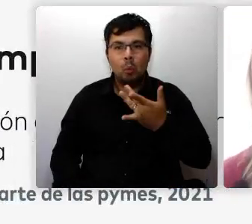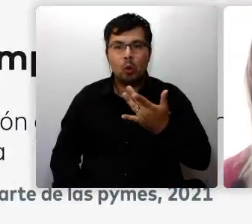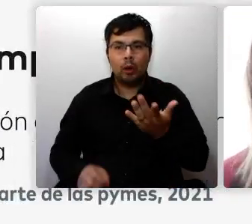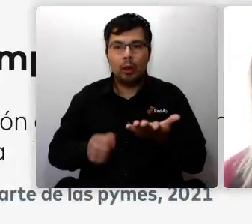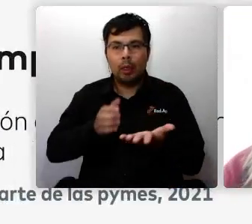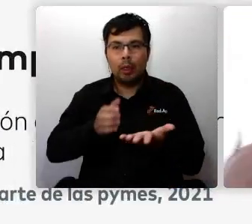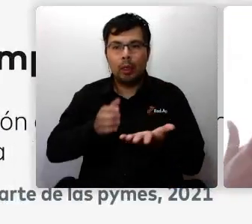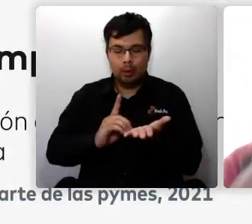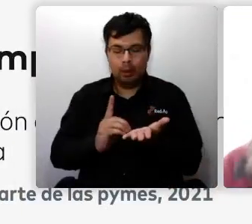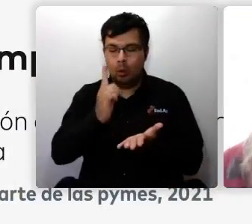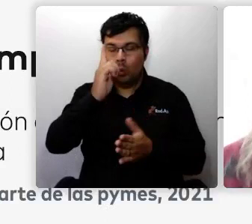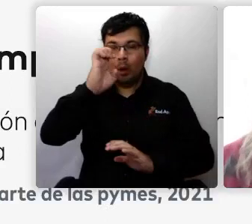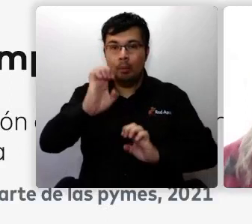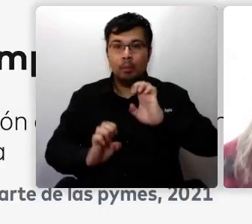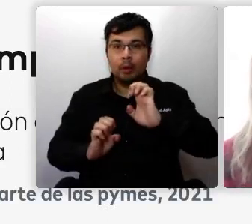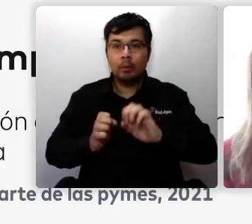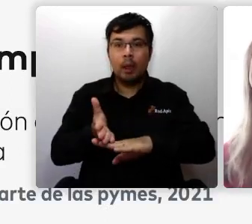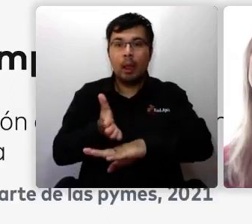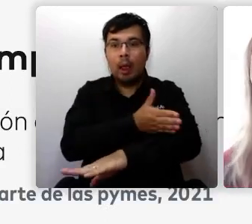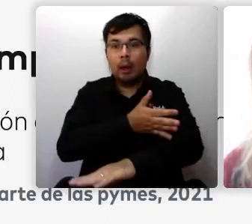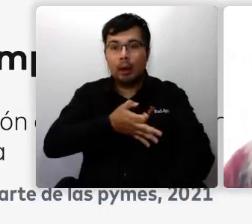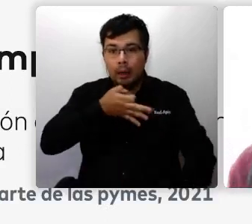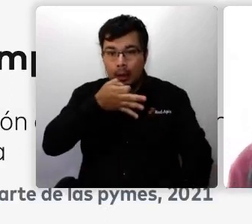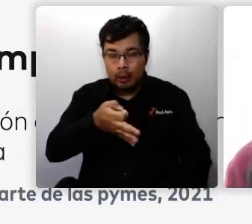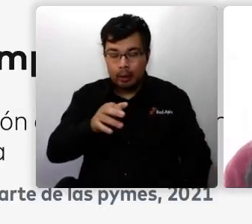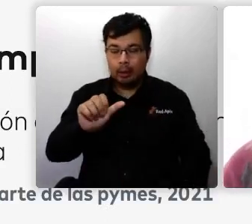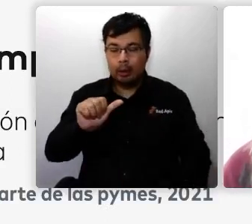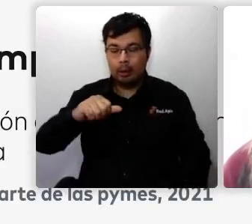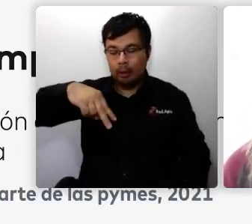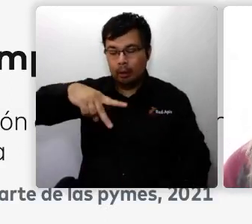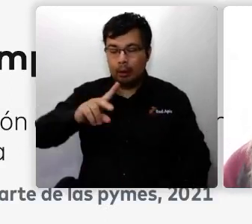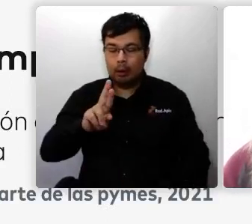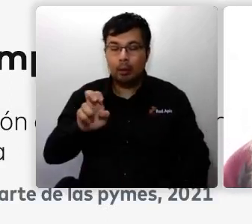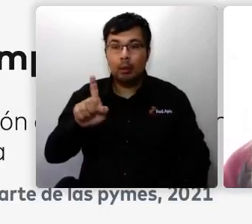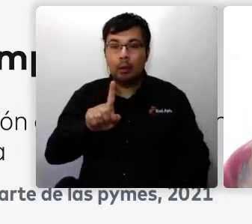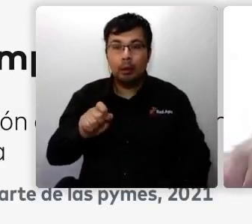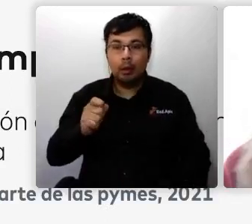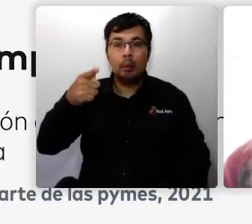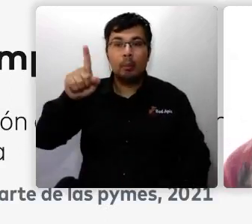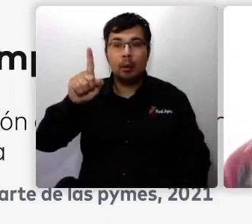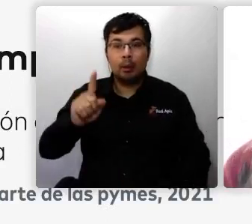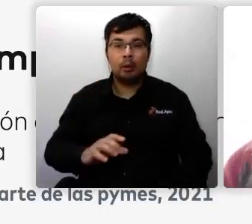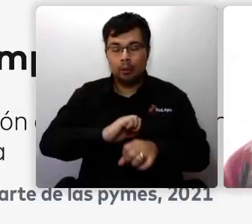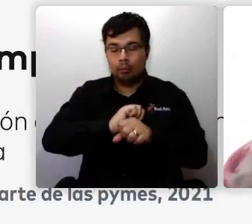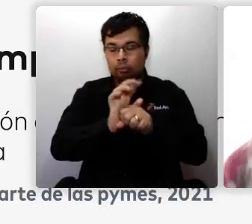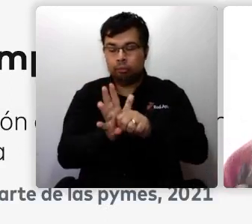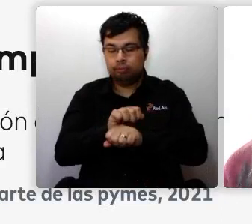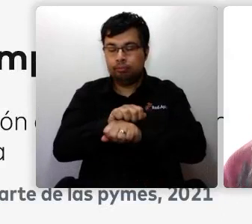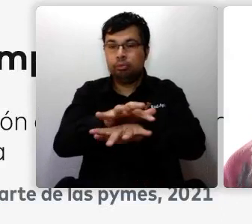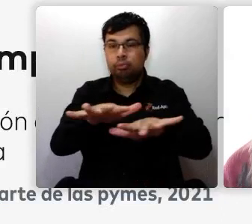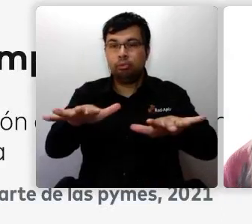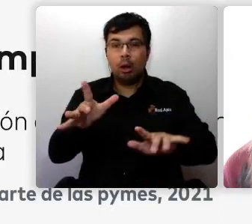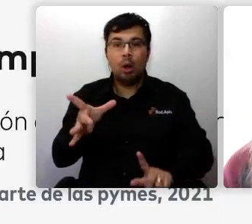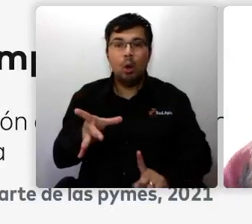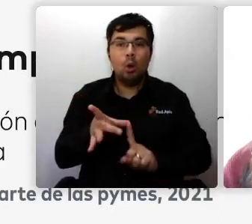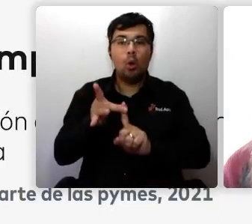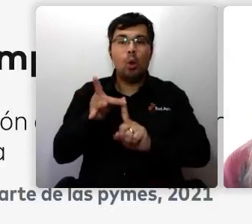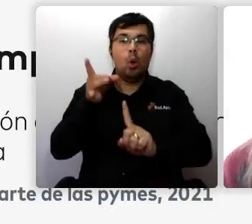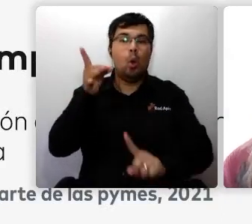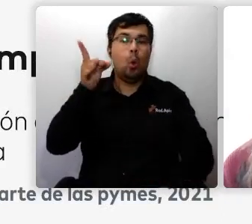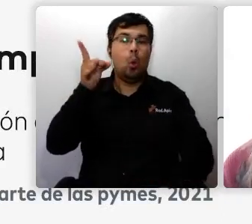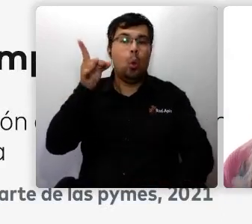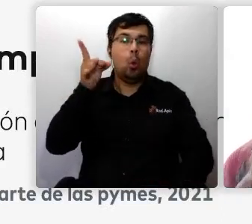una empresa? Ya como lo mencionaba Andrés, pero la pandemia, obviamente, lo único que vino a hacer fue a acelerar la transformación